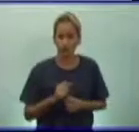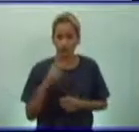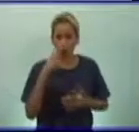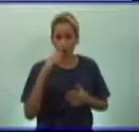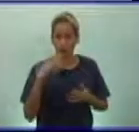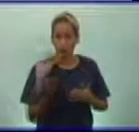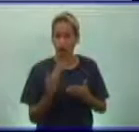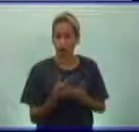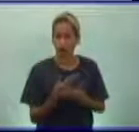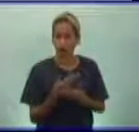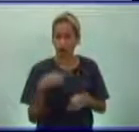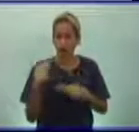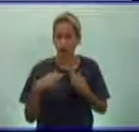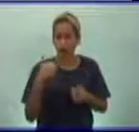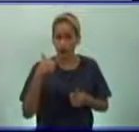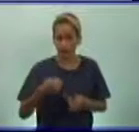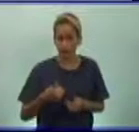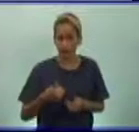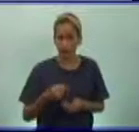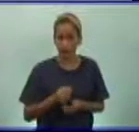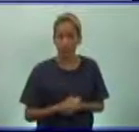correctamente.